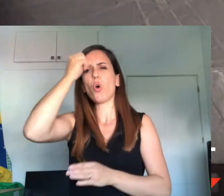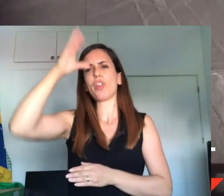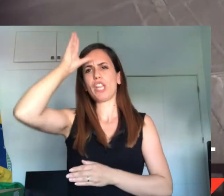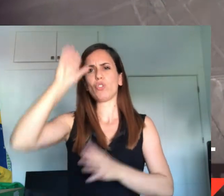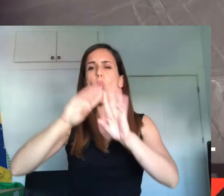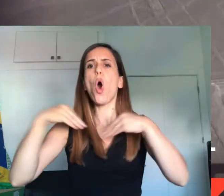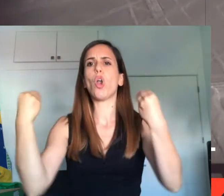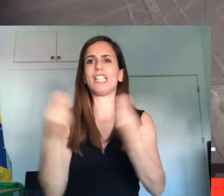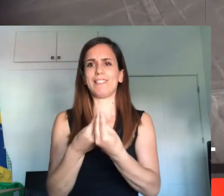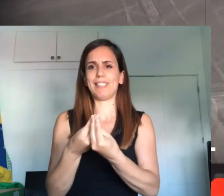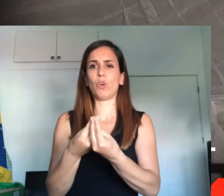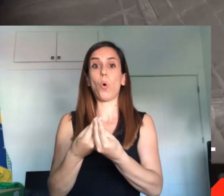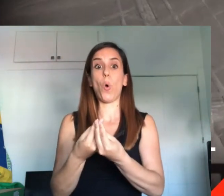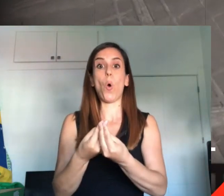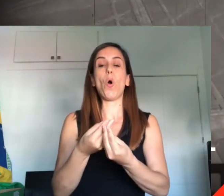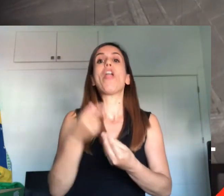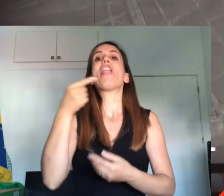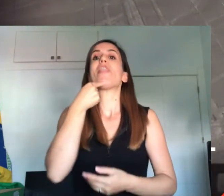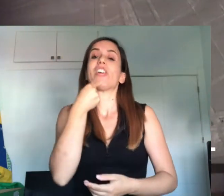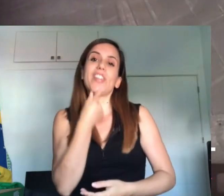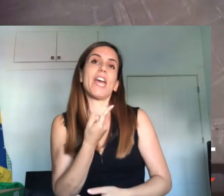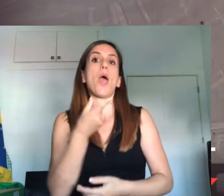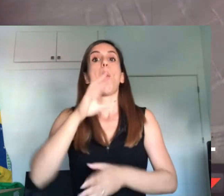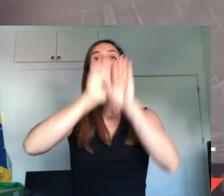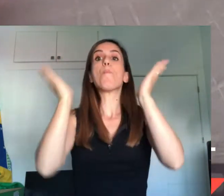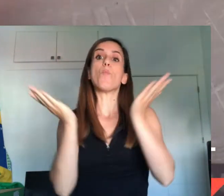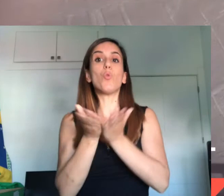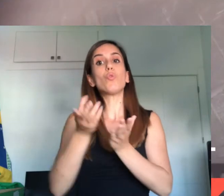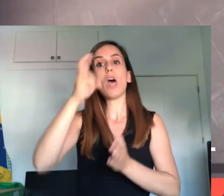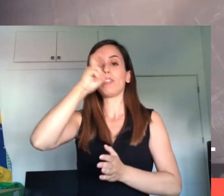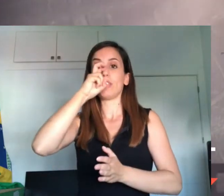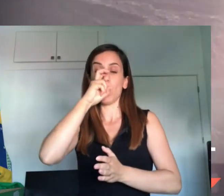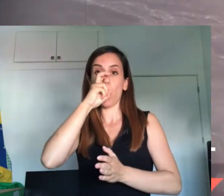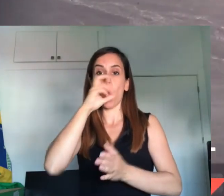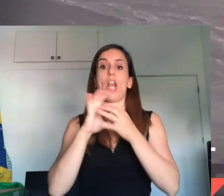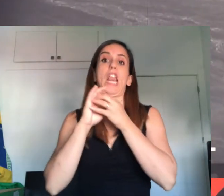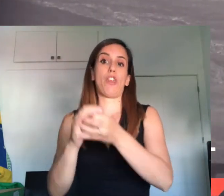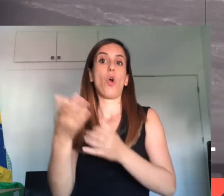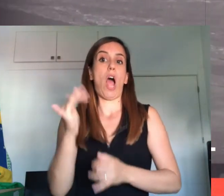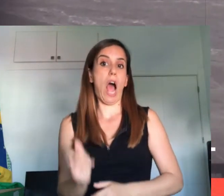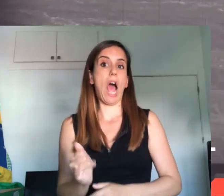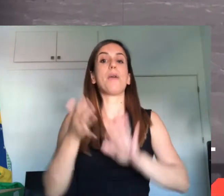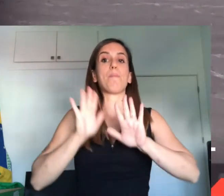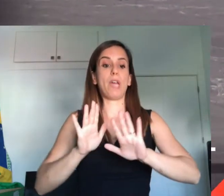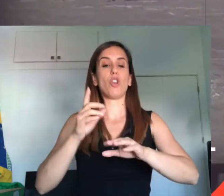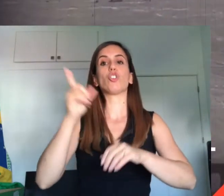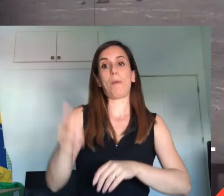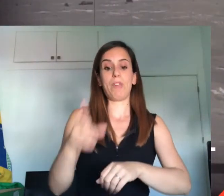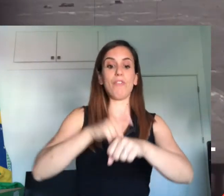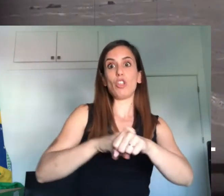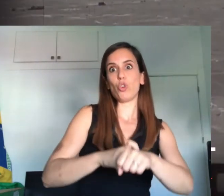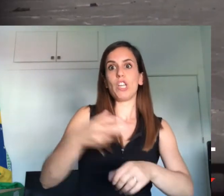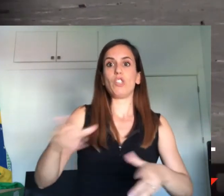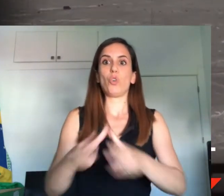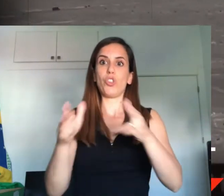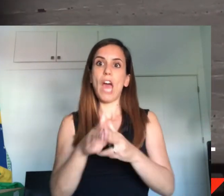sí, que las líneas de Nazca tienen que ver con el mundo antiguo, pero la interpretación puede ser múltiple, tiene que haber factores sociales,